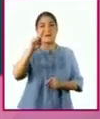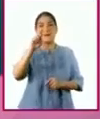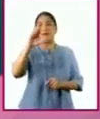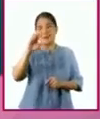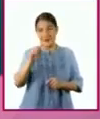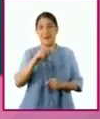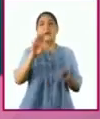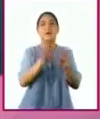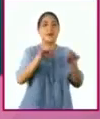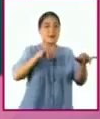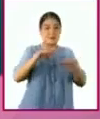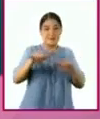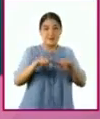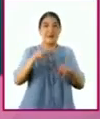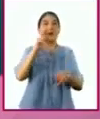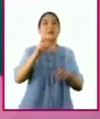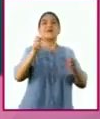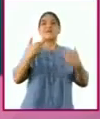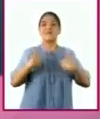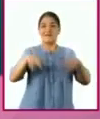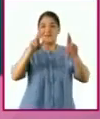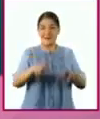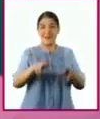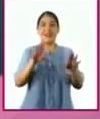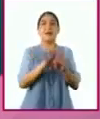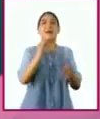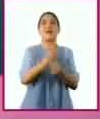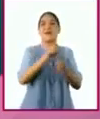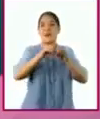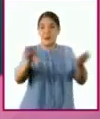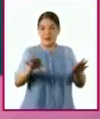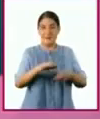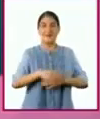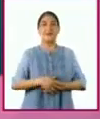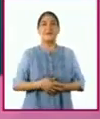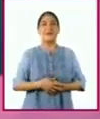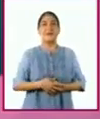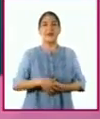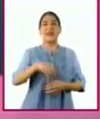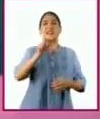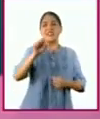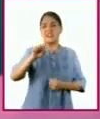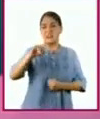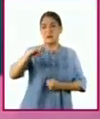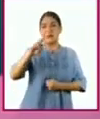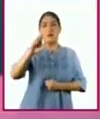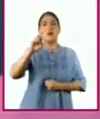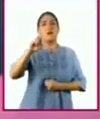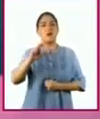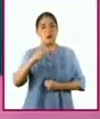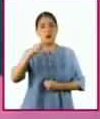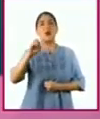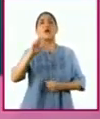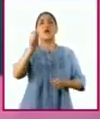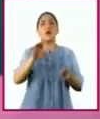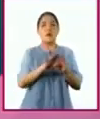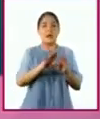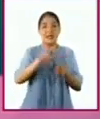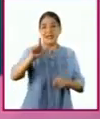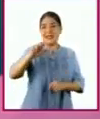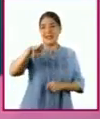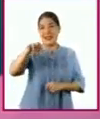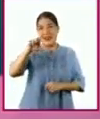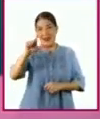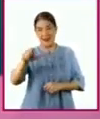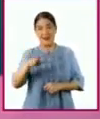mapa para representar la información del espacio geográfico. Los símbolos se clasifican en lineales. En este